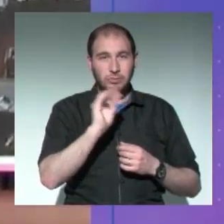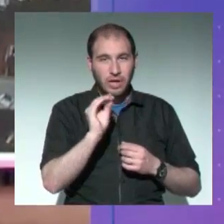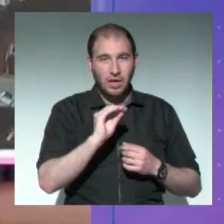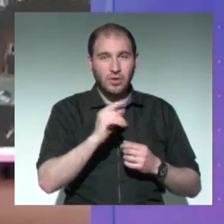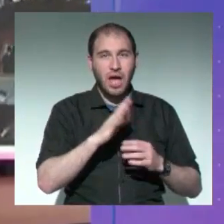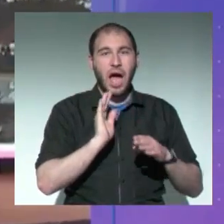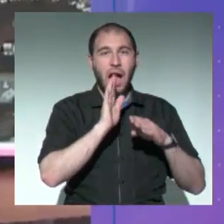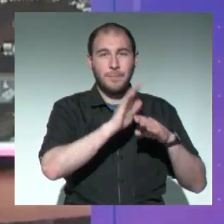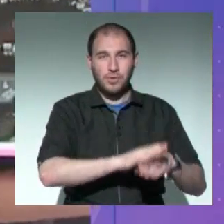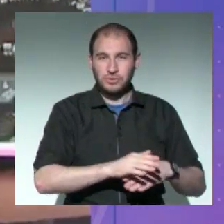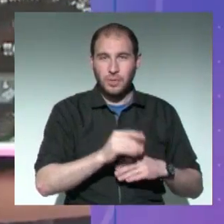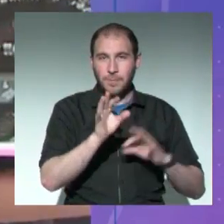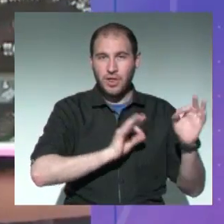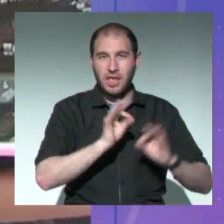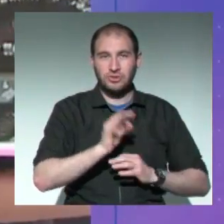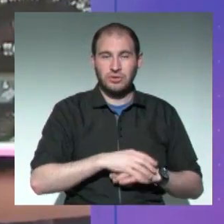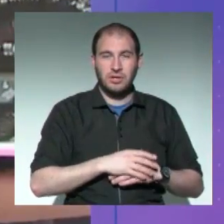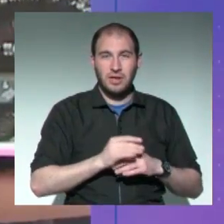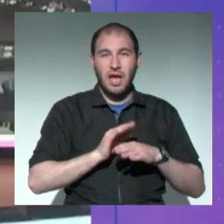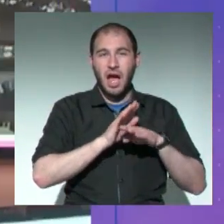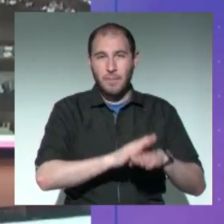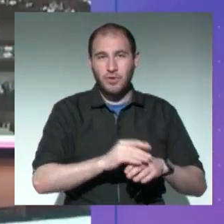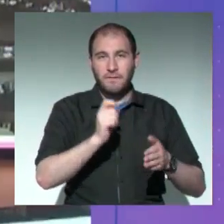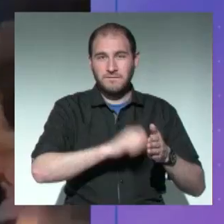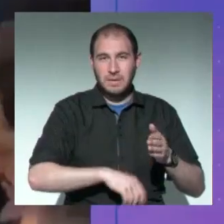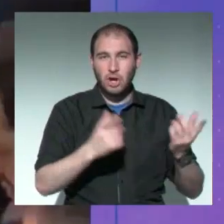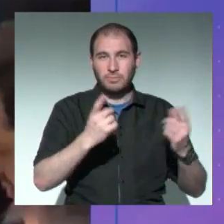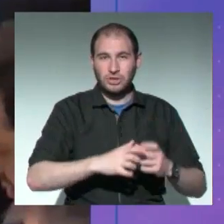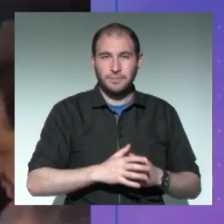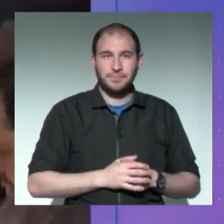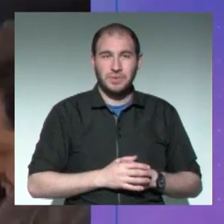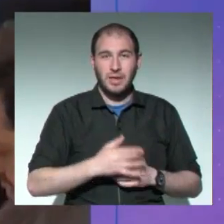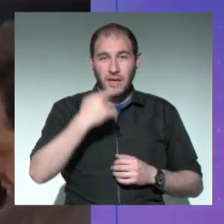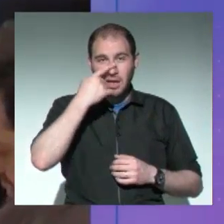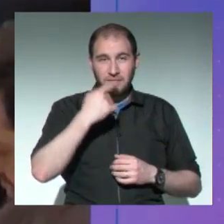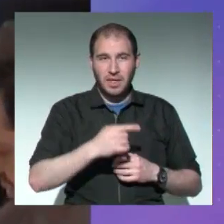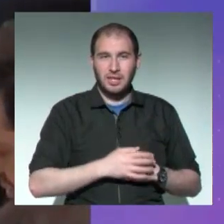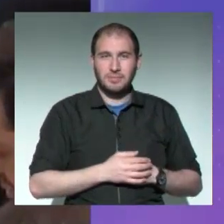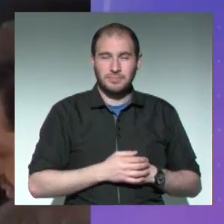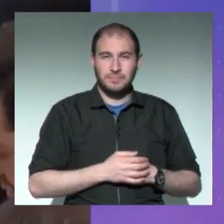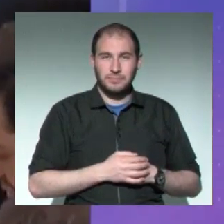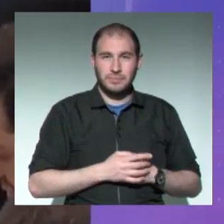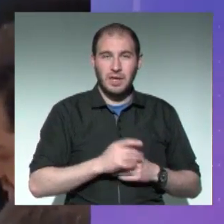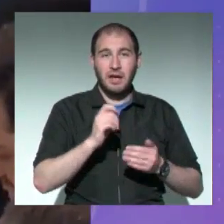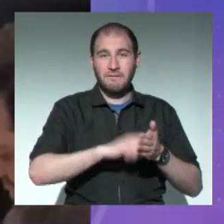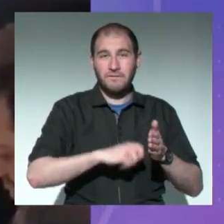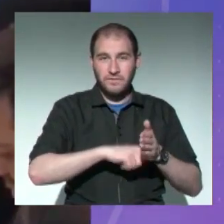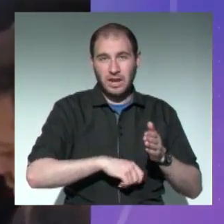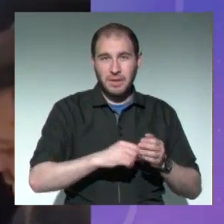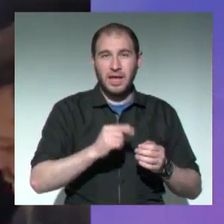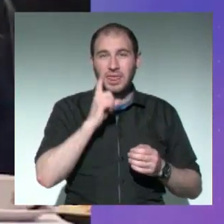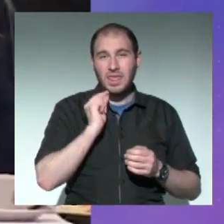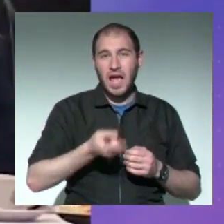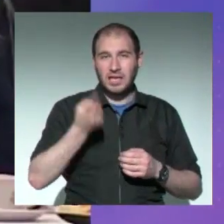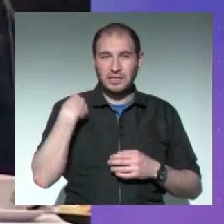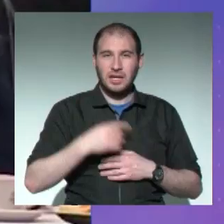que apoyen el proyecto, que apoyen el dictamen de comisión que finalmente se suscribió en la jornada